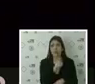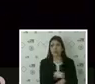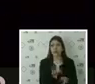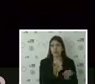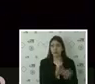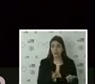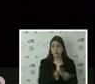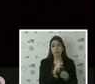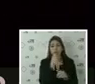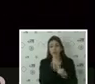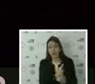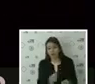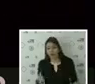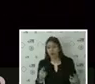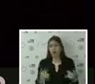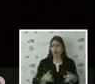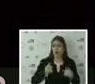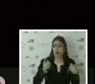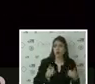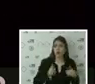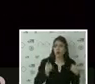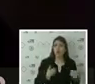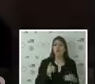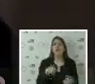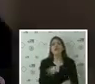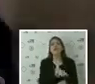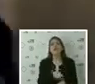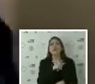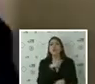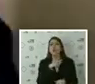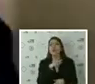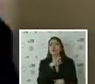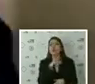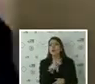los niños y jóvenes en México solo acaban sus